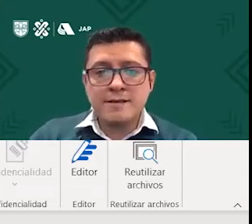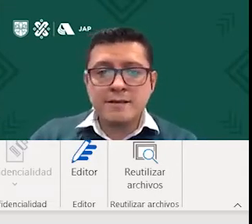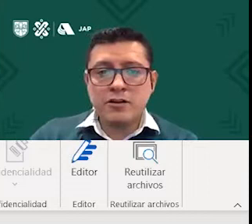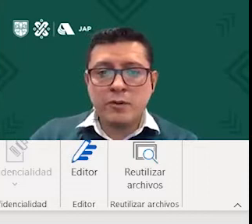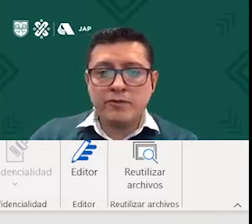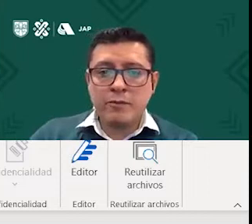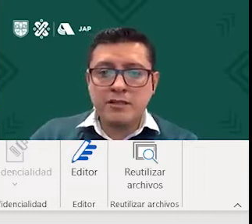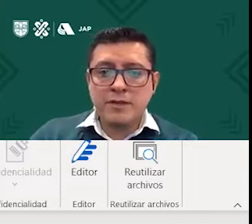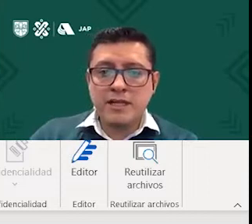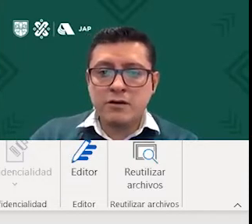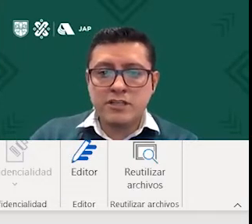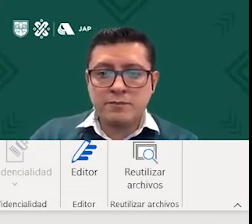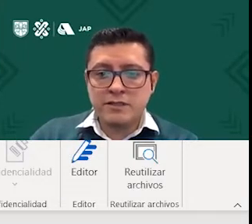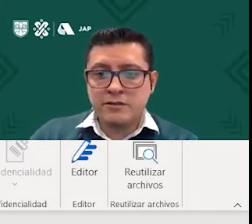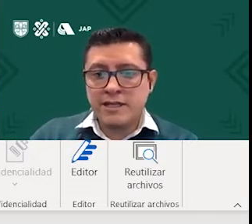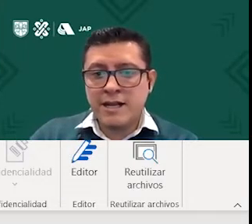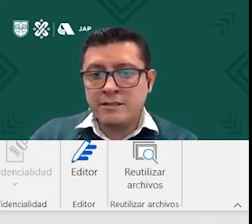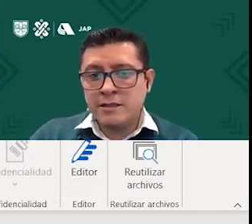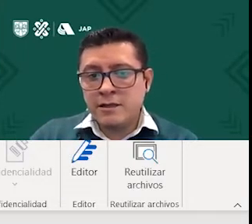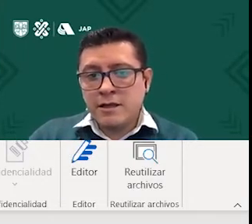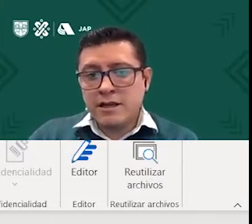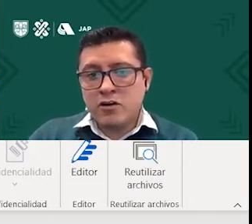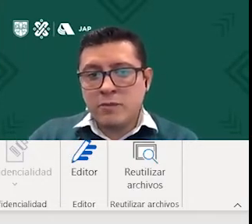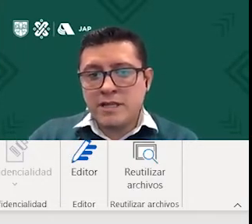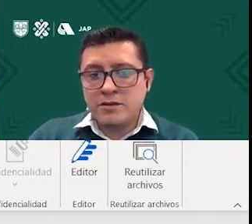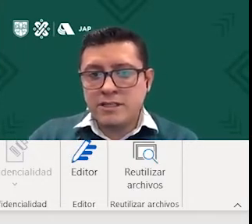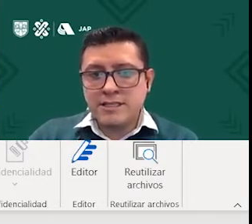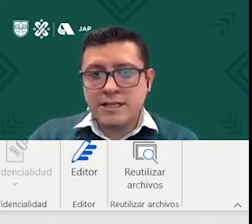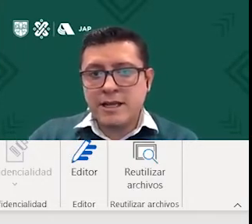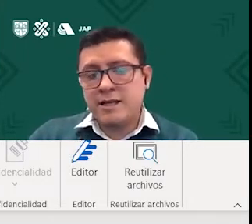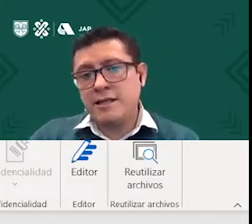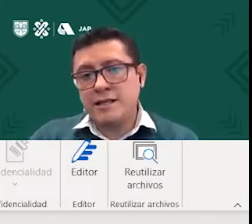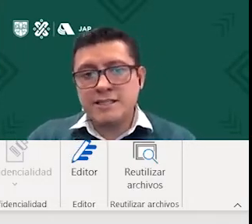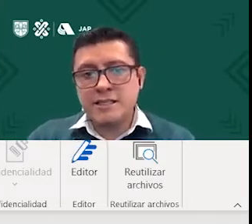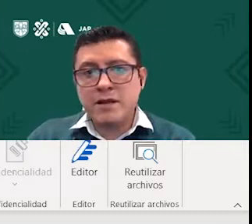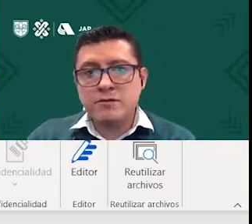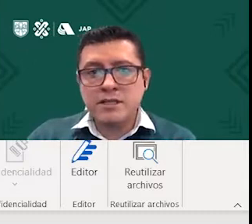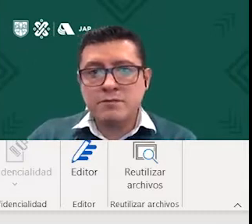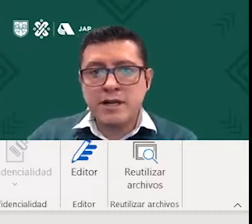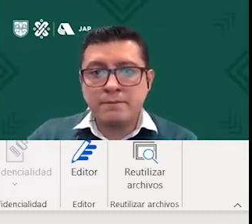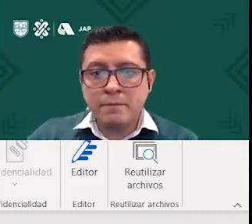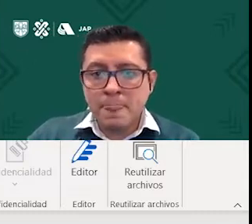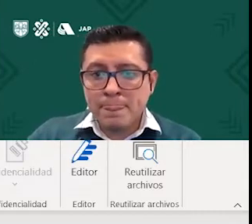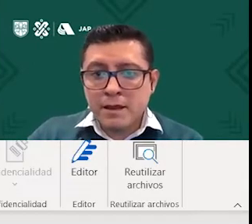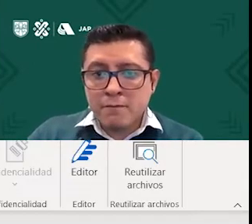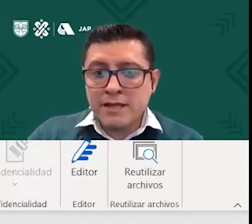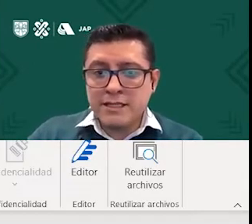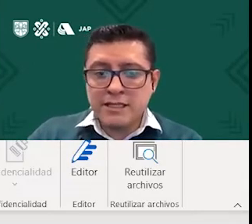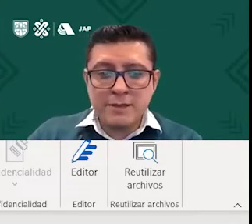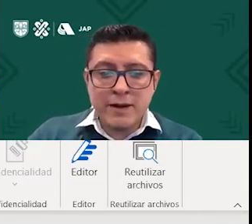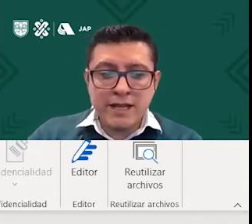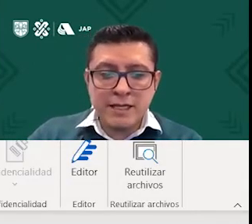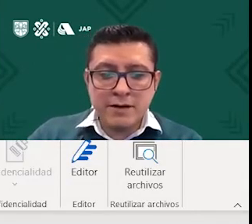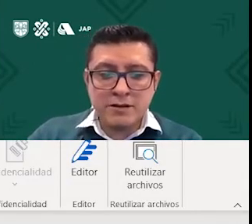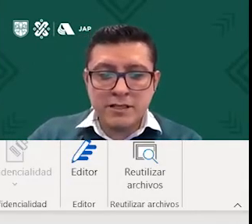la propia este los propios formatos vienen algunos aspectos generales y recomendaciones que se les hace para ustedes para para